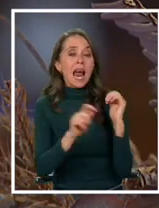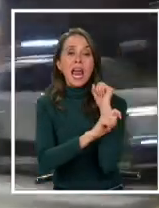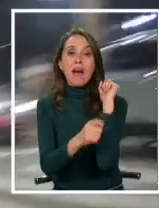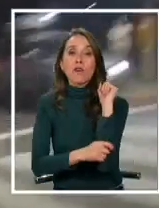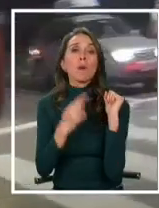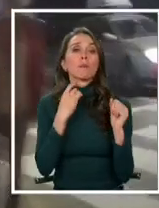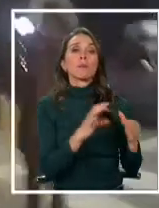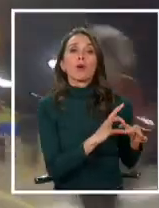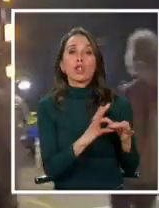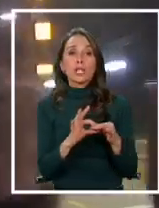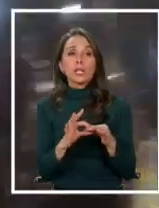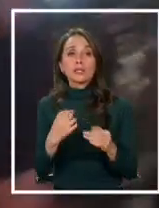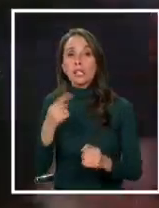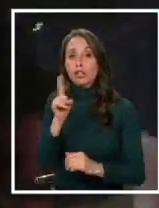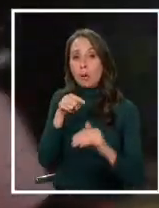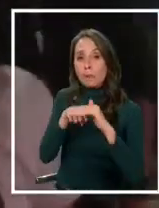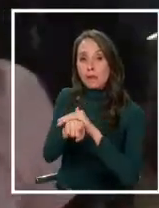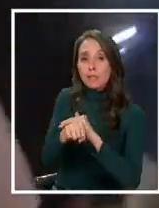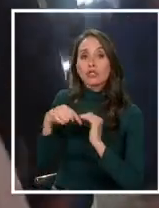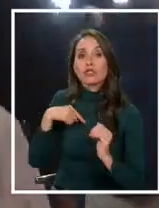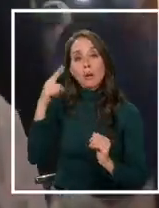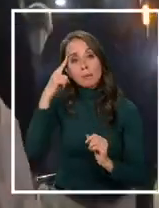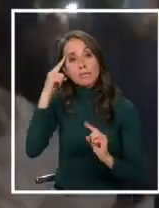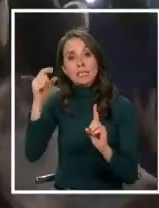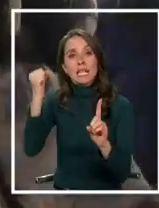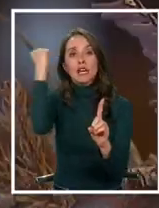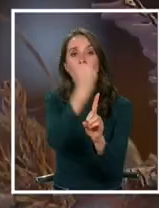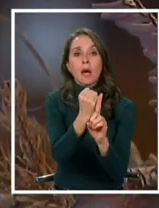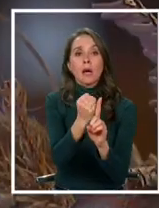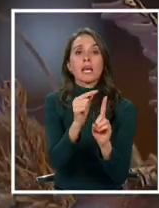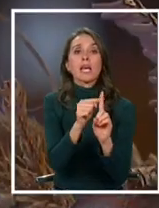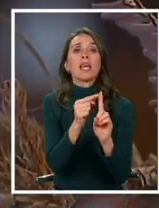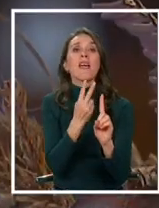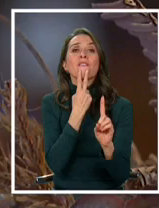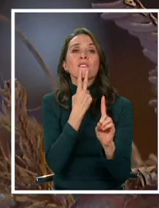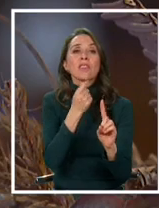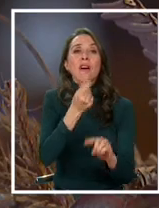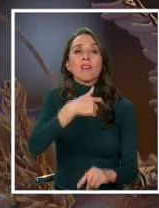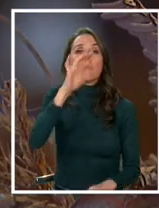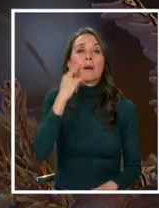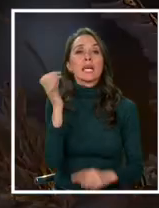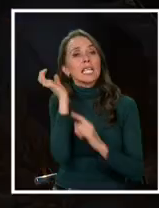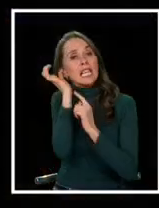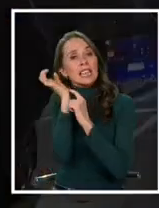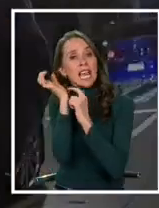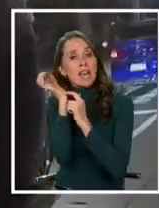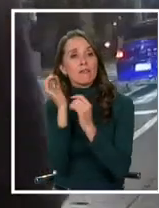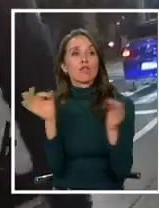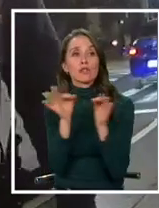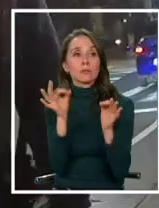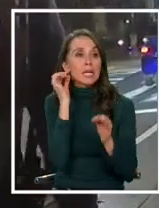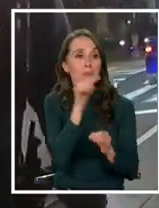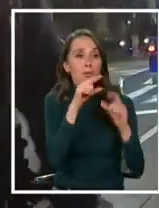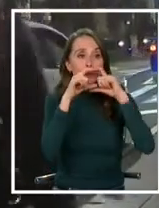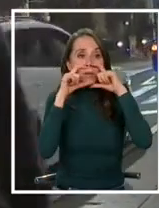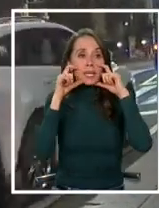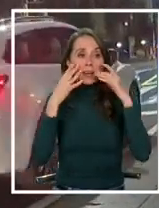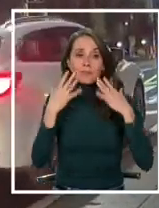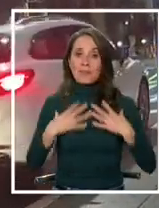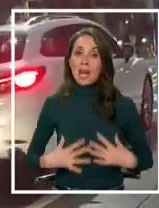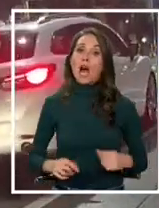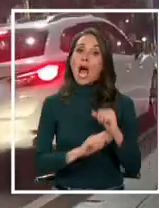hice si yo no intervenía yo sentía que lo mataban y para mí una vida Bueno mucho más que un teléfono Obviamente no